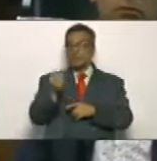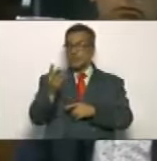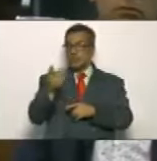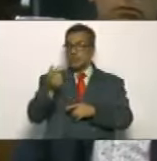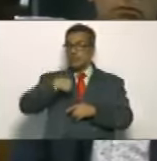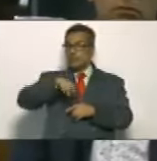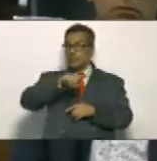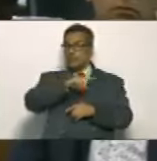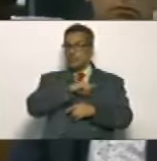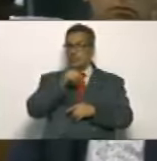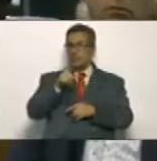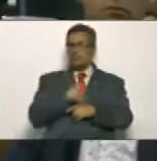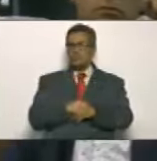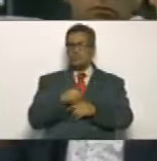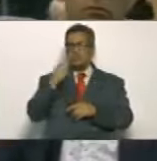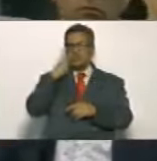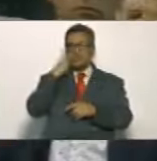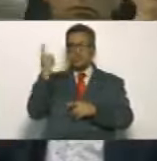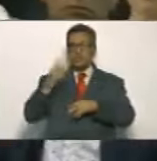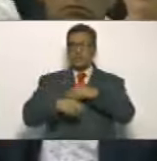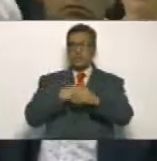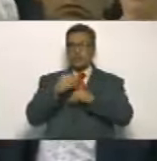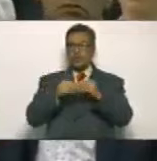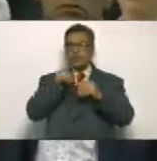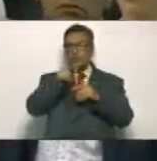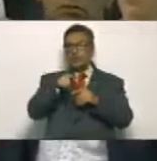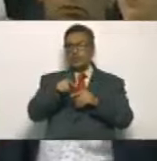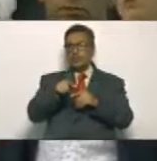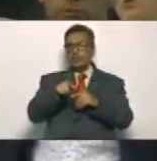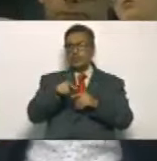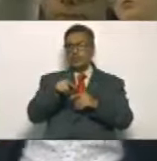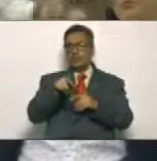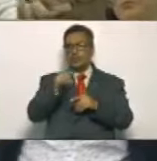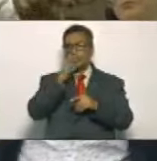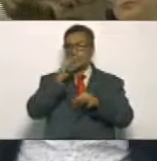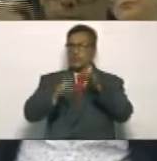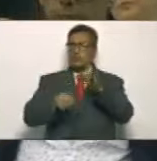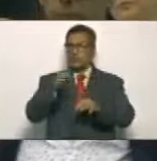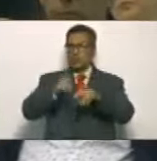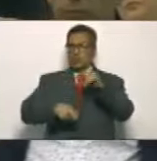para nosotros es ver cómo sobre esa injusticia